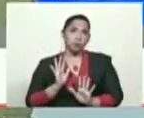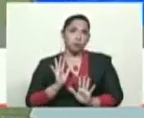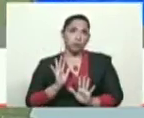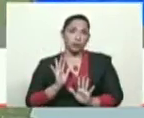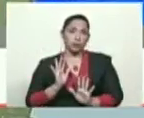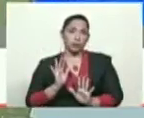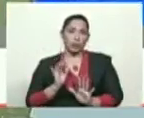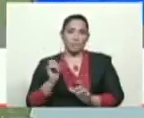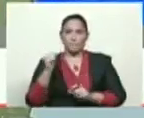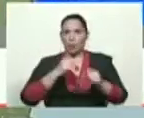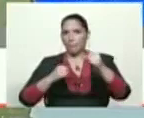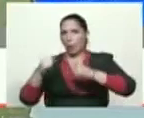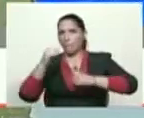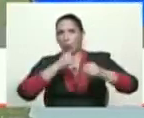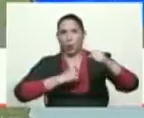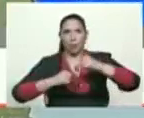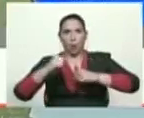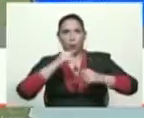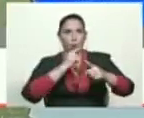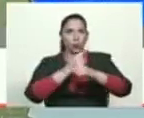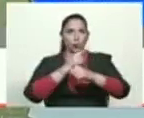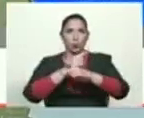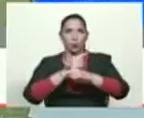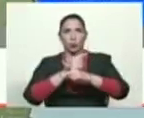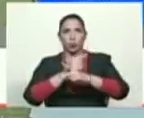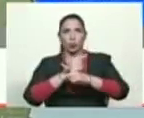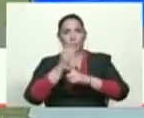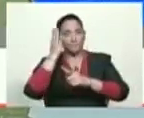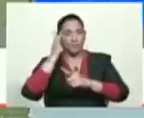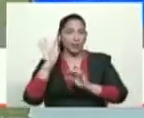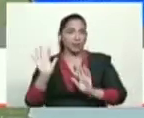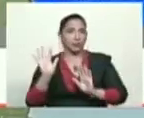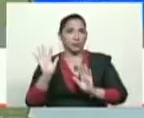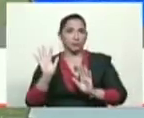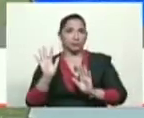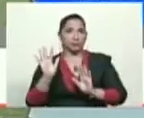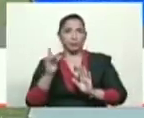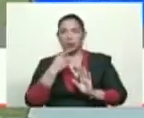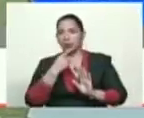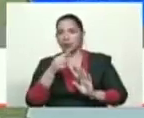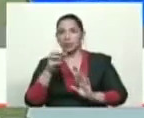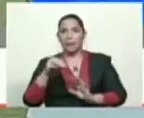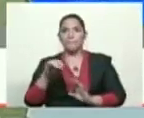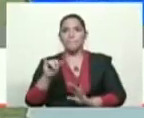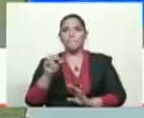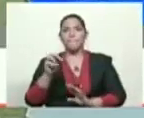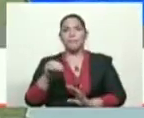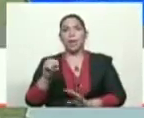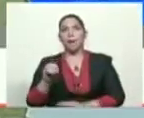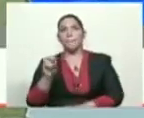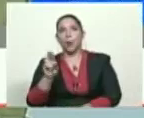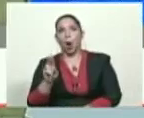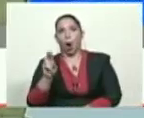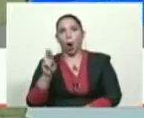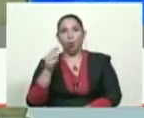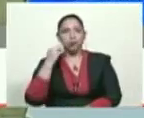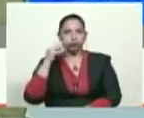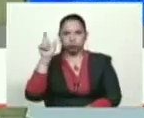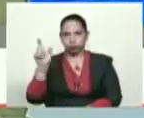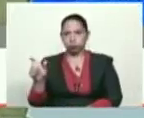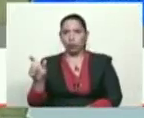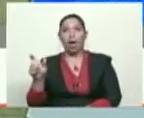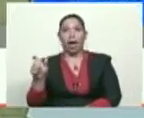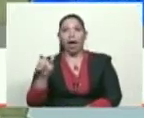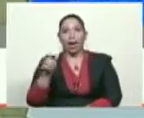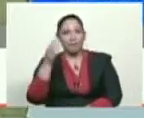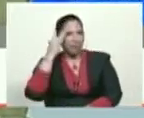boxeo en todos lados me imagino como dice mi mano mesa de ping